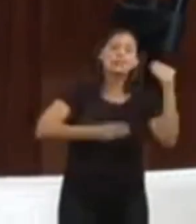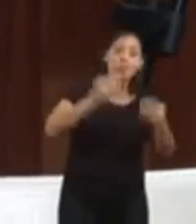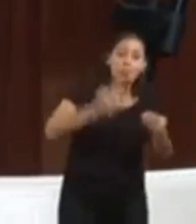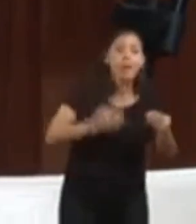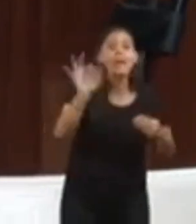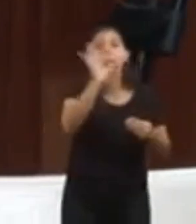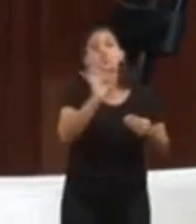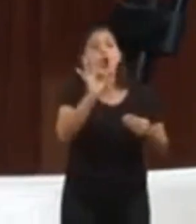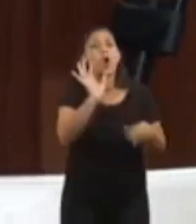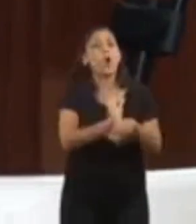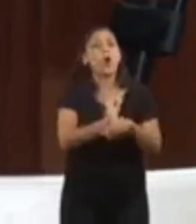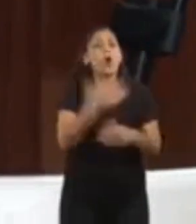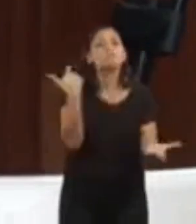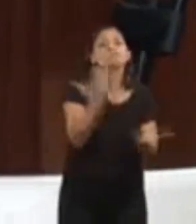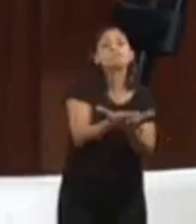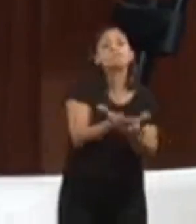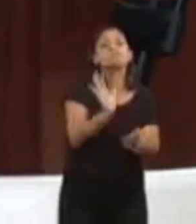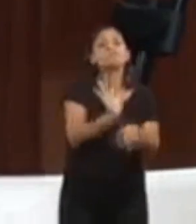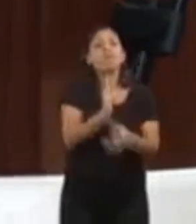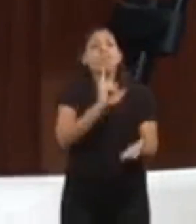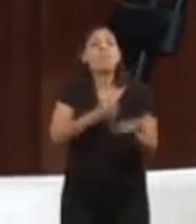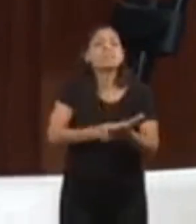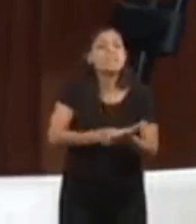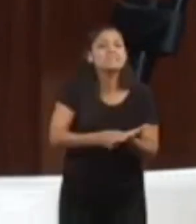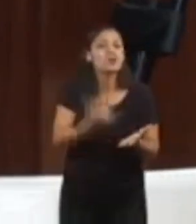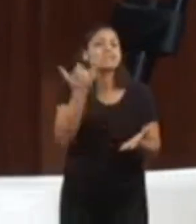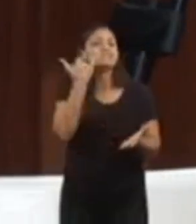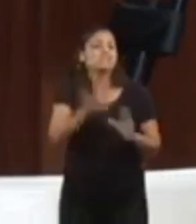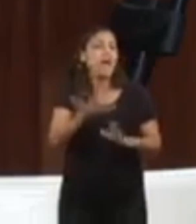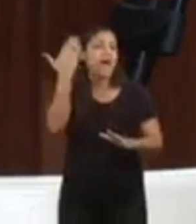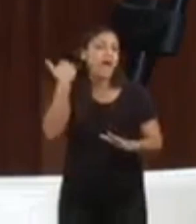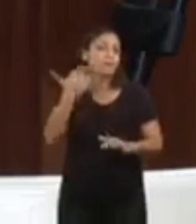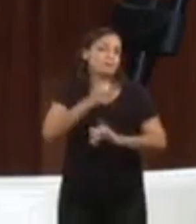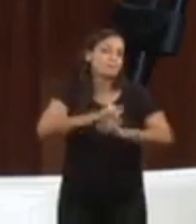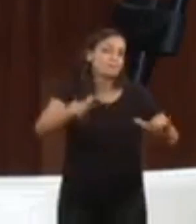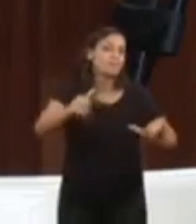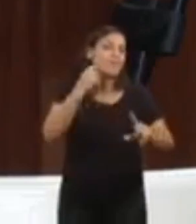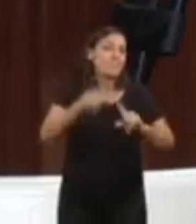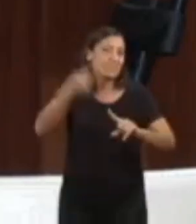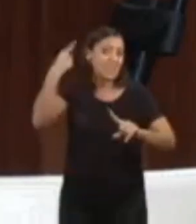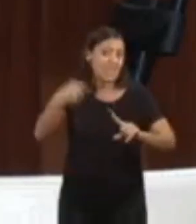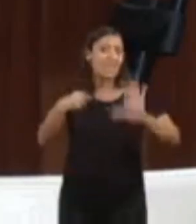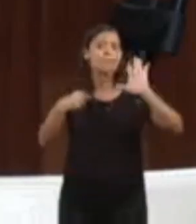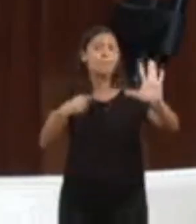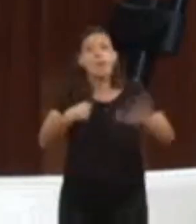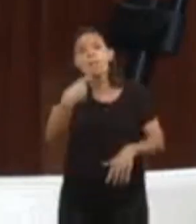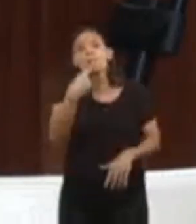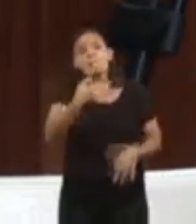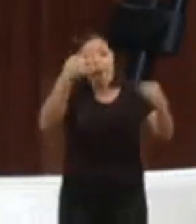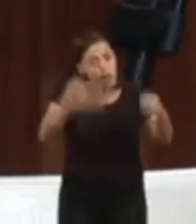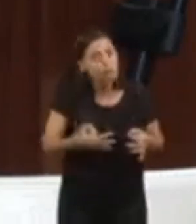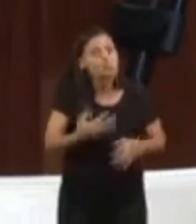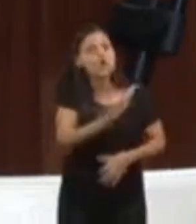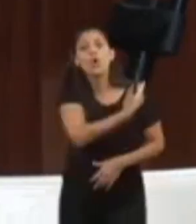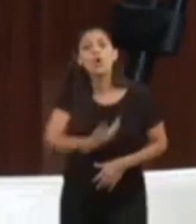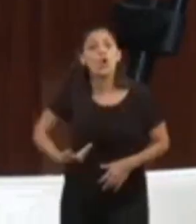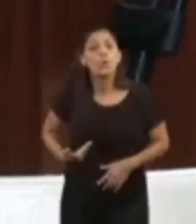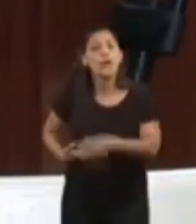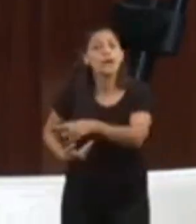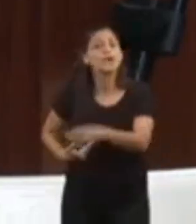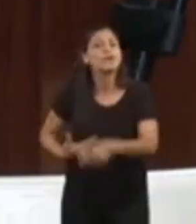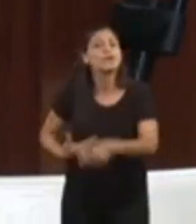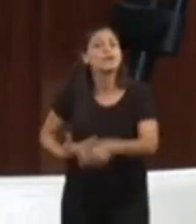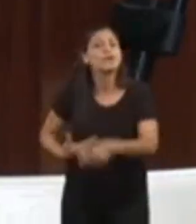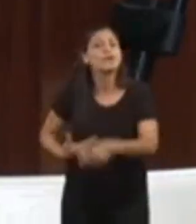posiciones dogmáticas que se han expresado en los últimos días puntualmente le pregunto al gobierno Qué tienen para